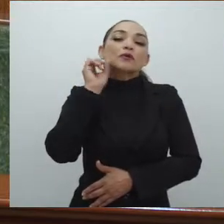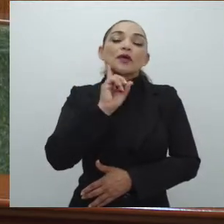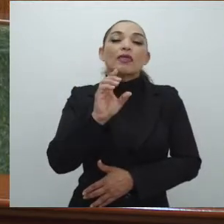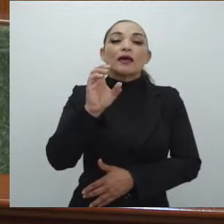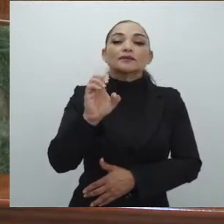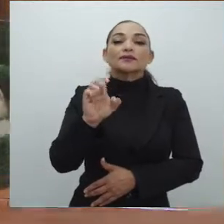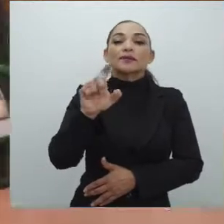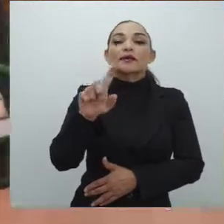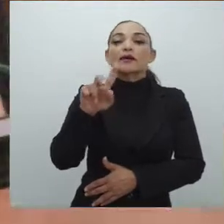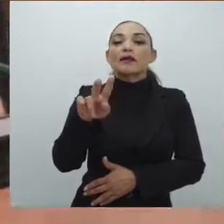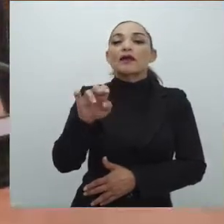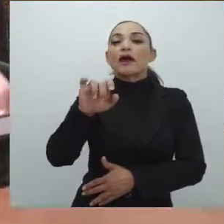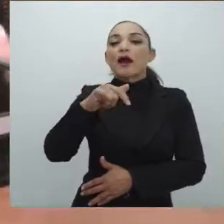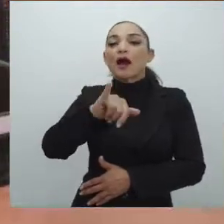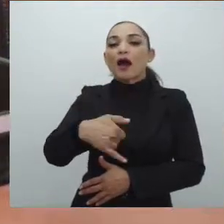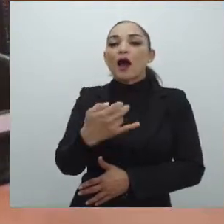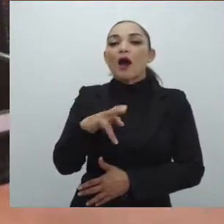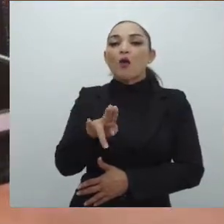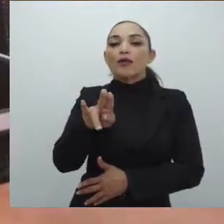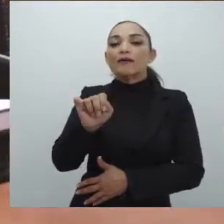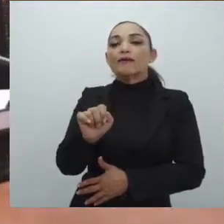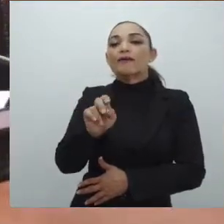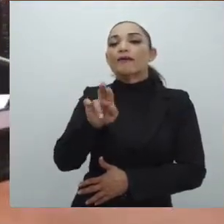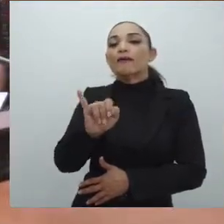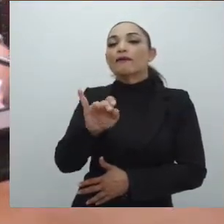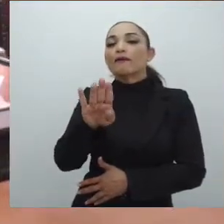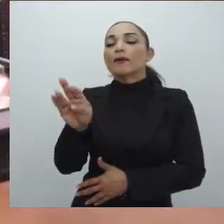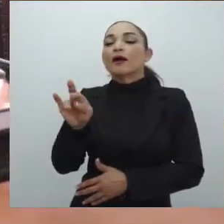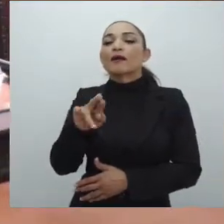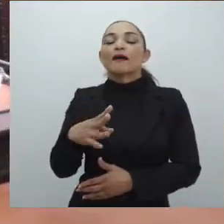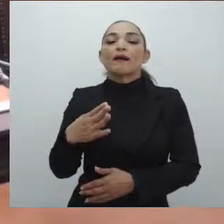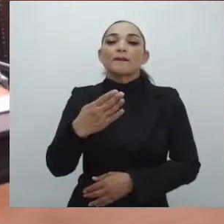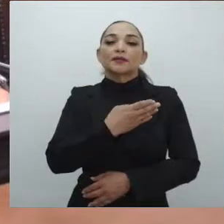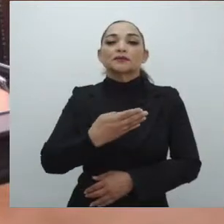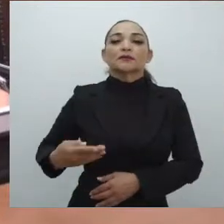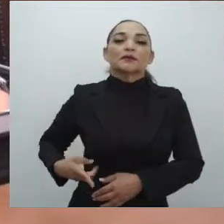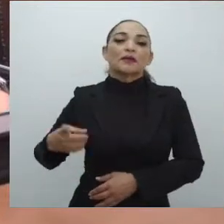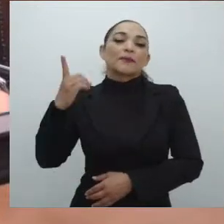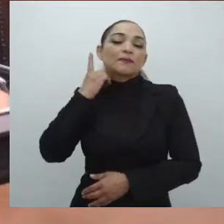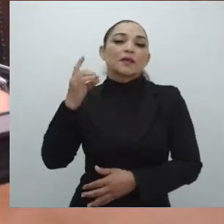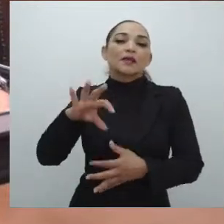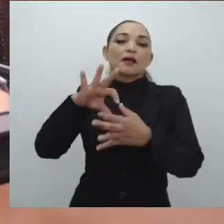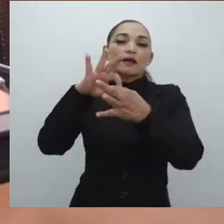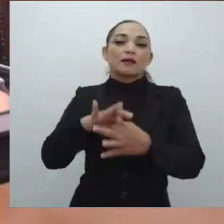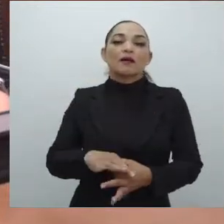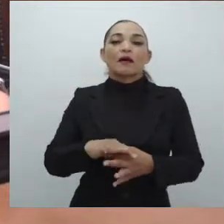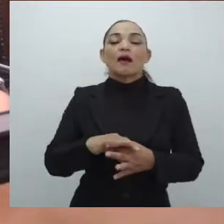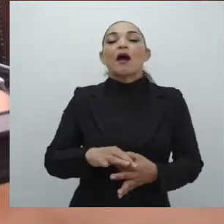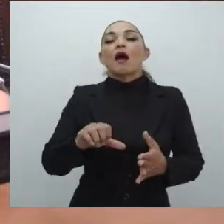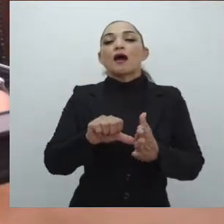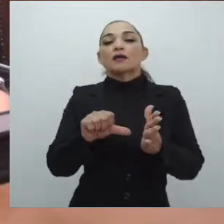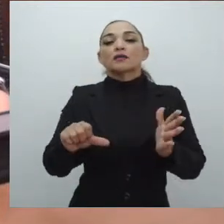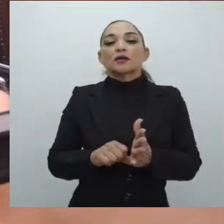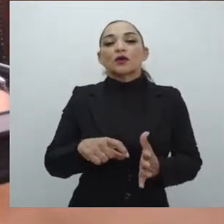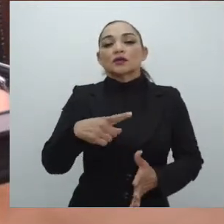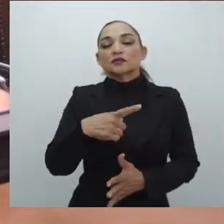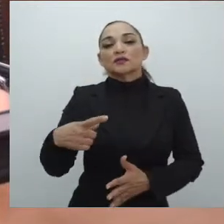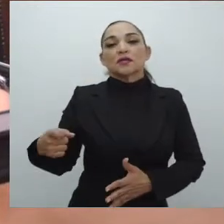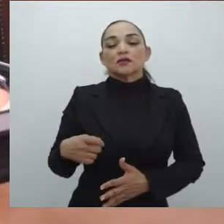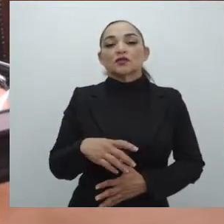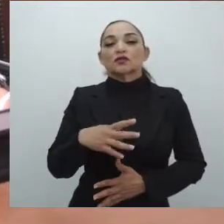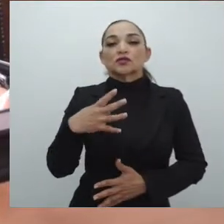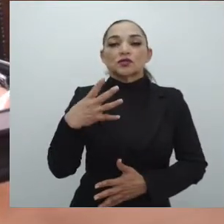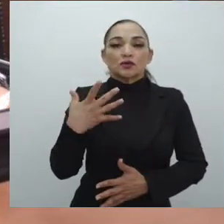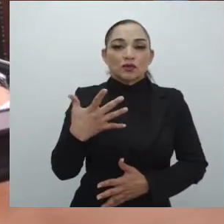Jauregui Ibarra. Adelante, diputada, tiene el uso de la voz. Diputado presidente, con fundamento en lo que disponen los artículos